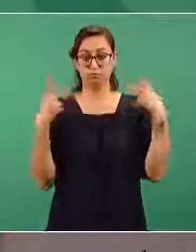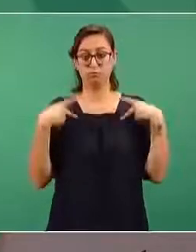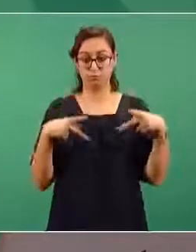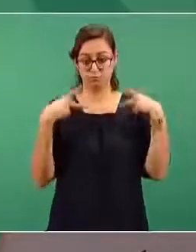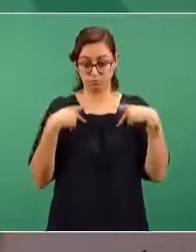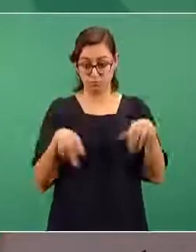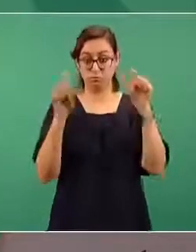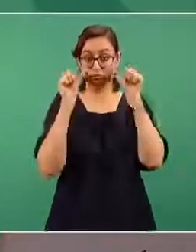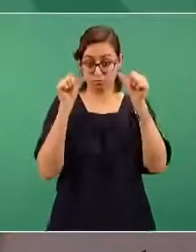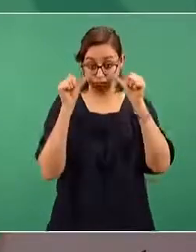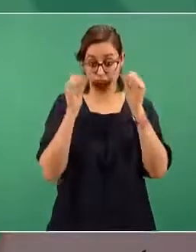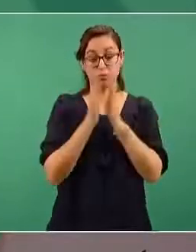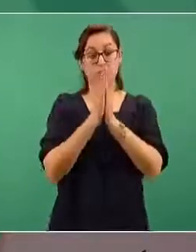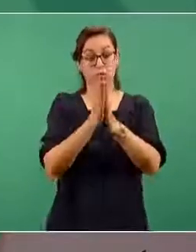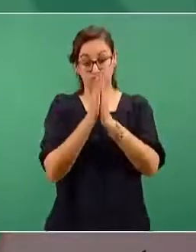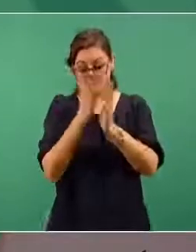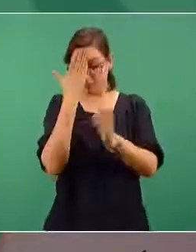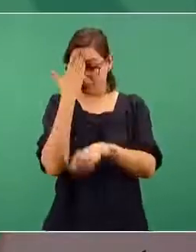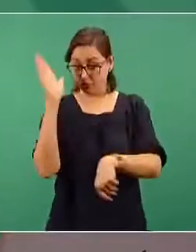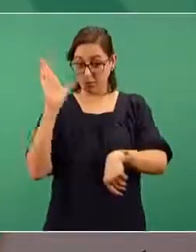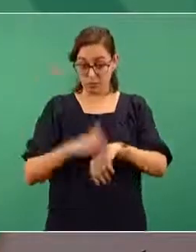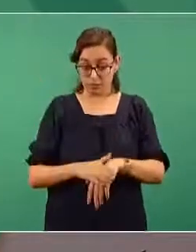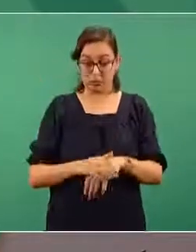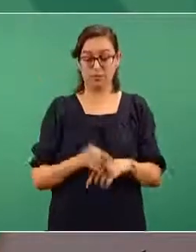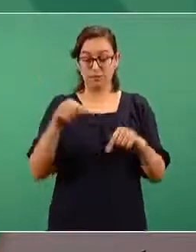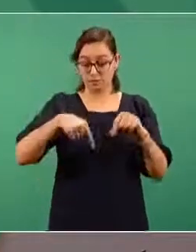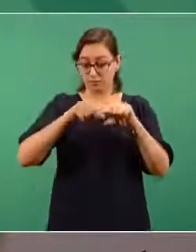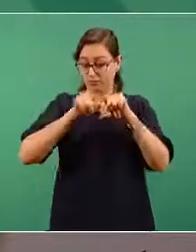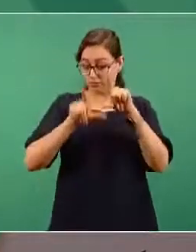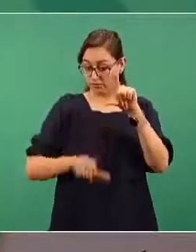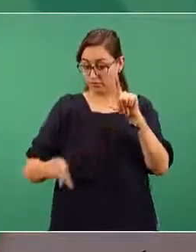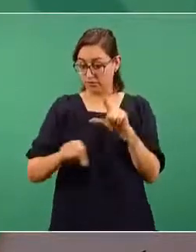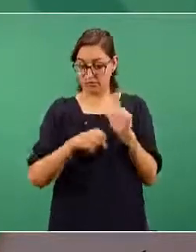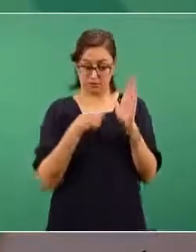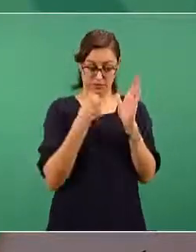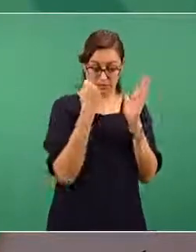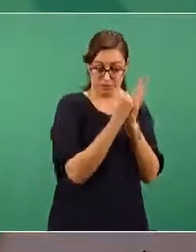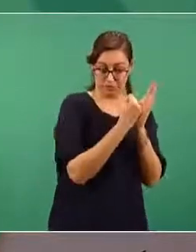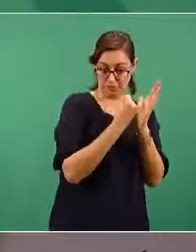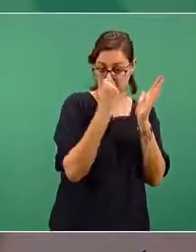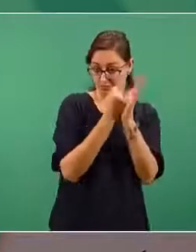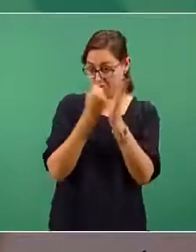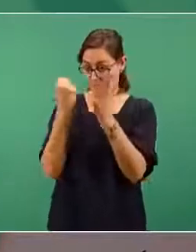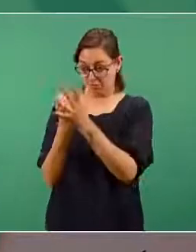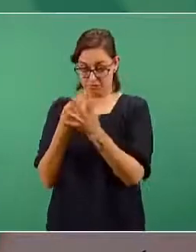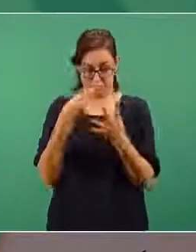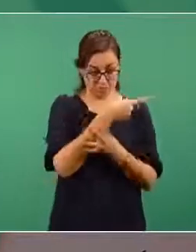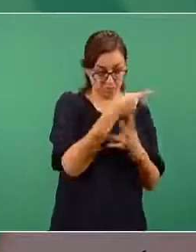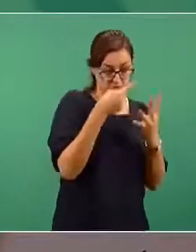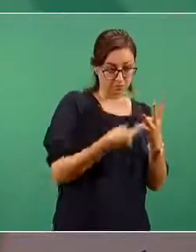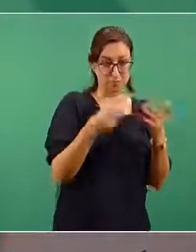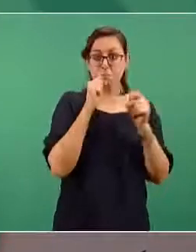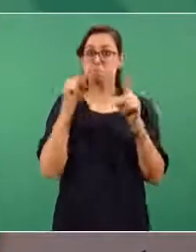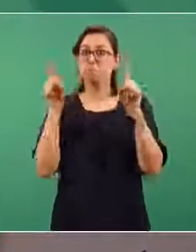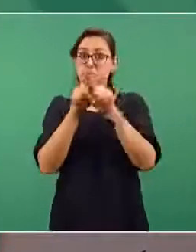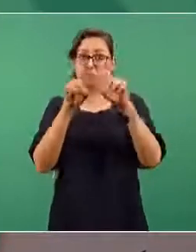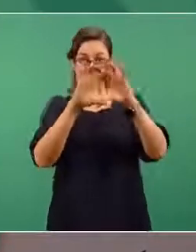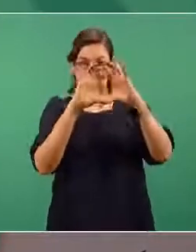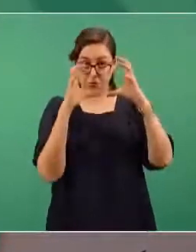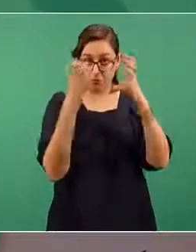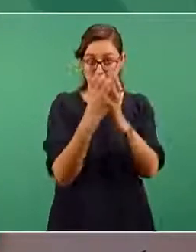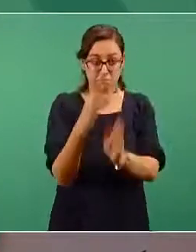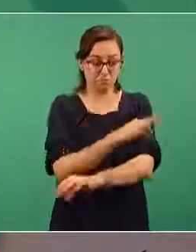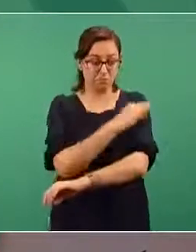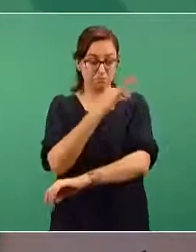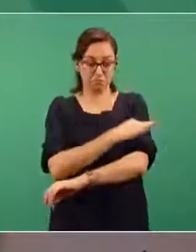Las vacunas que estamos aplicando en México y que se están aplicando en todo el mundo son